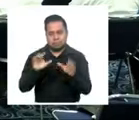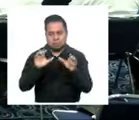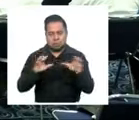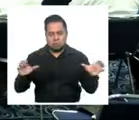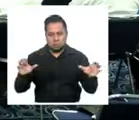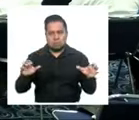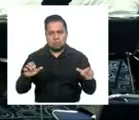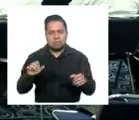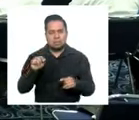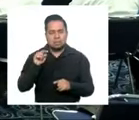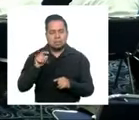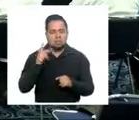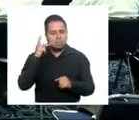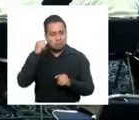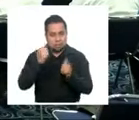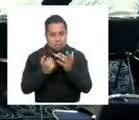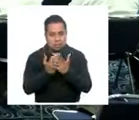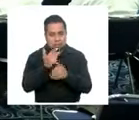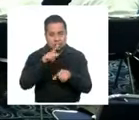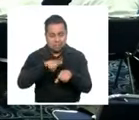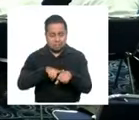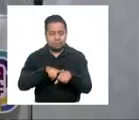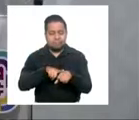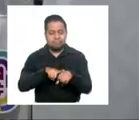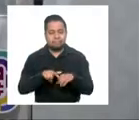Costa Chica en Pinotepa, y